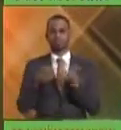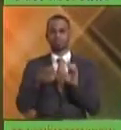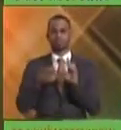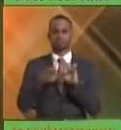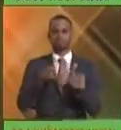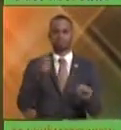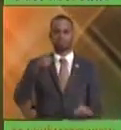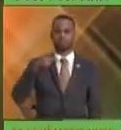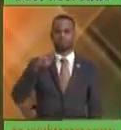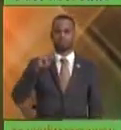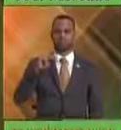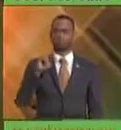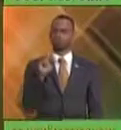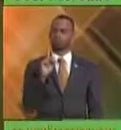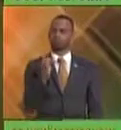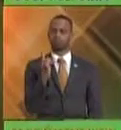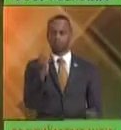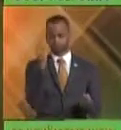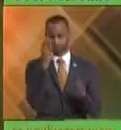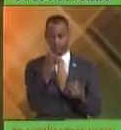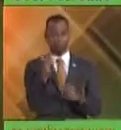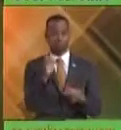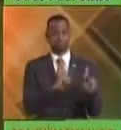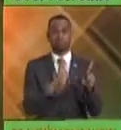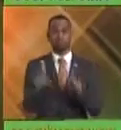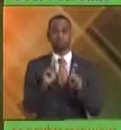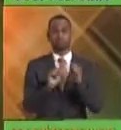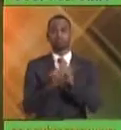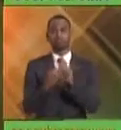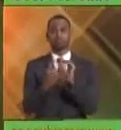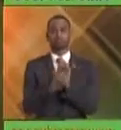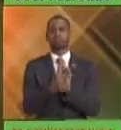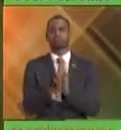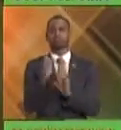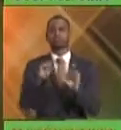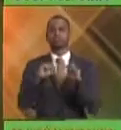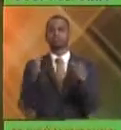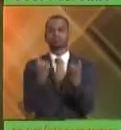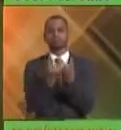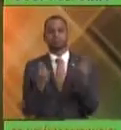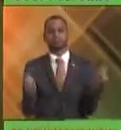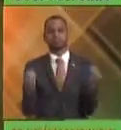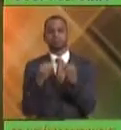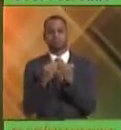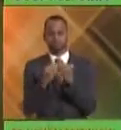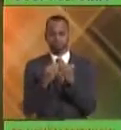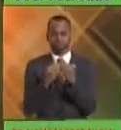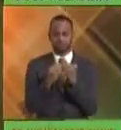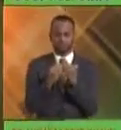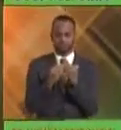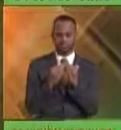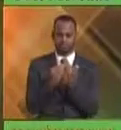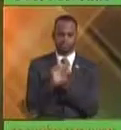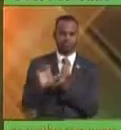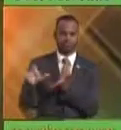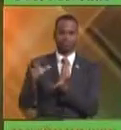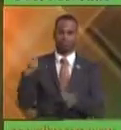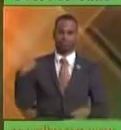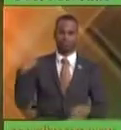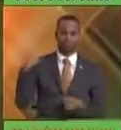esto establece que las personas con discapacidad son uno de los grupos más más excluidos históricamente